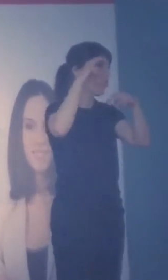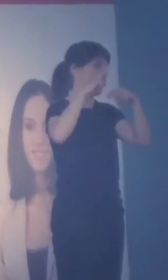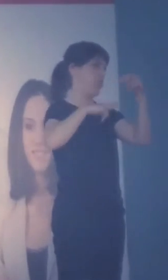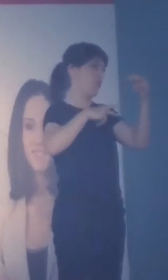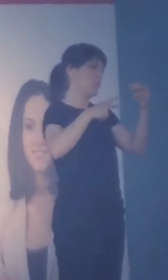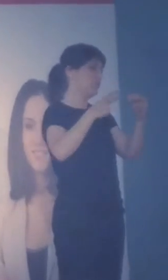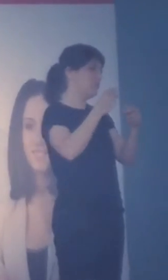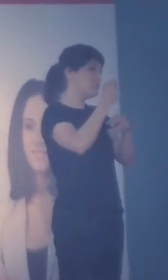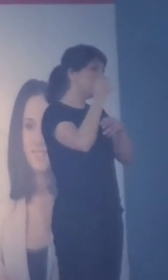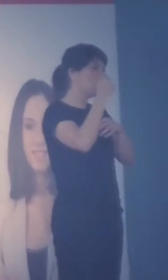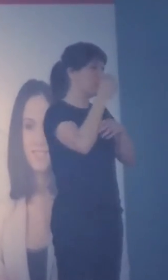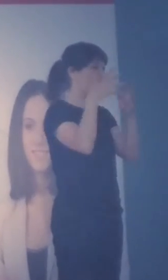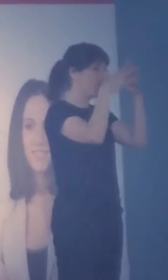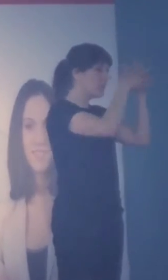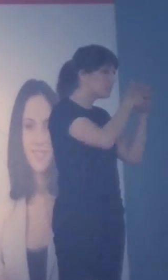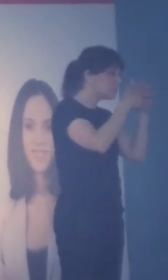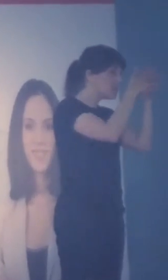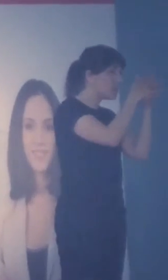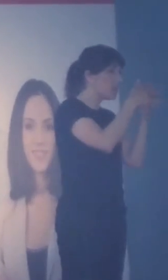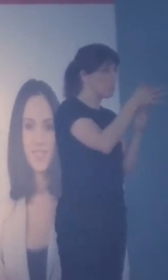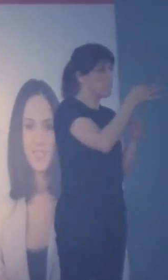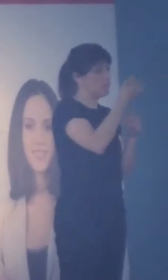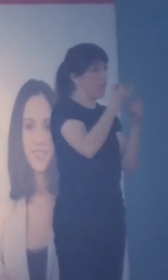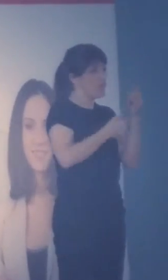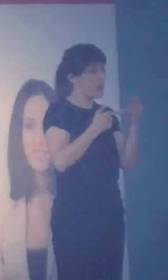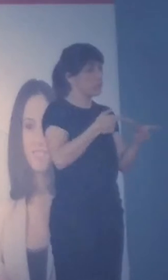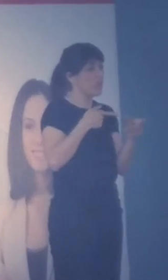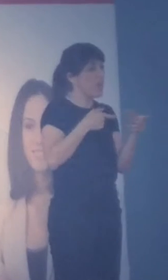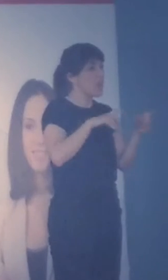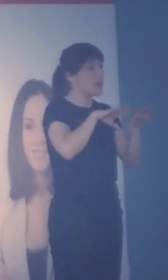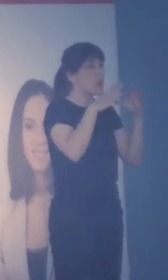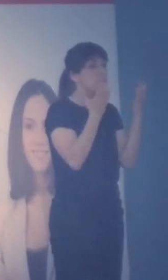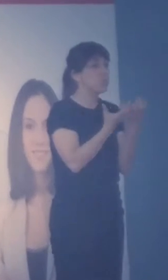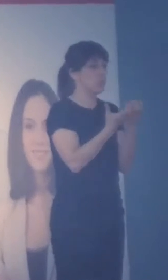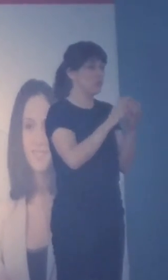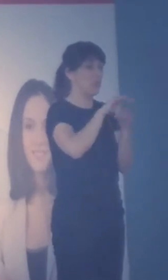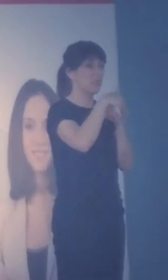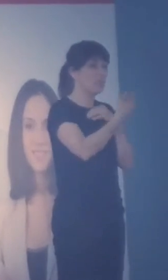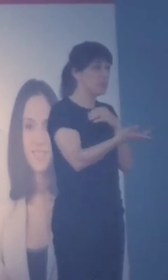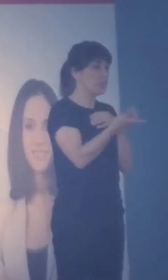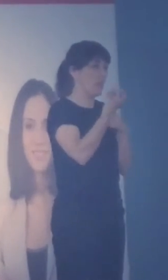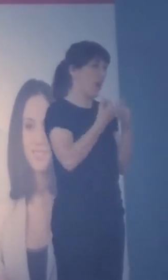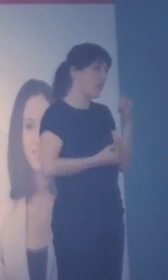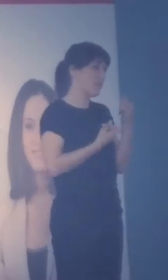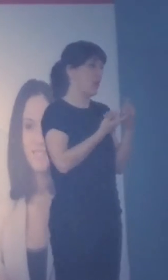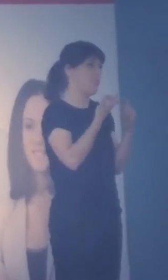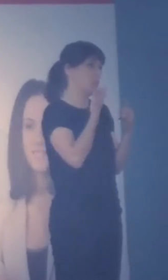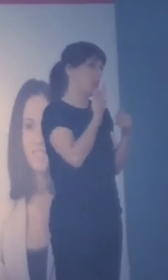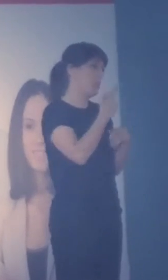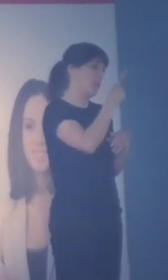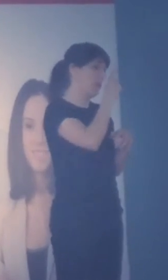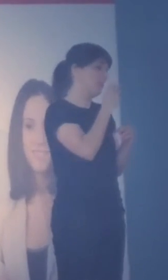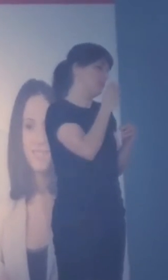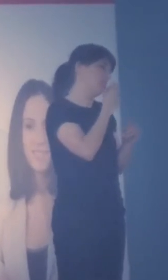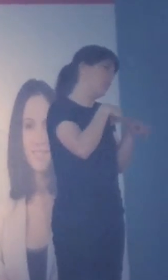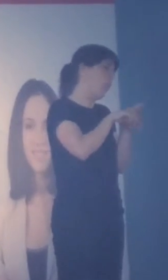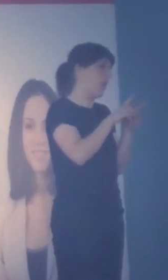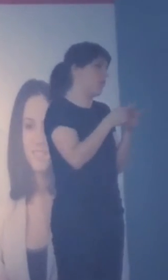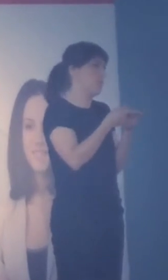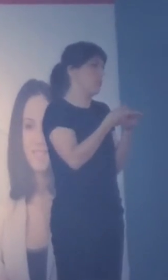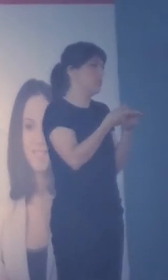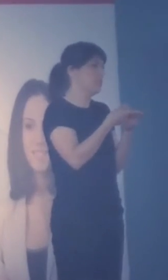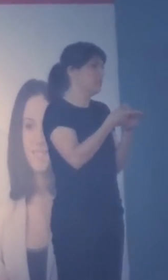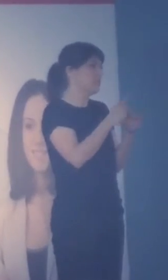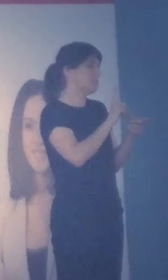imperialista dos Estados Unidos que na posguerra mundial tiña como fin reunificar as burguesías de Alemania, de